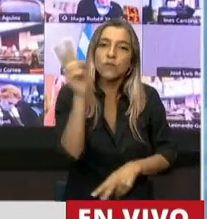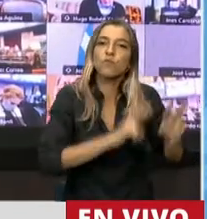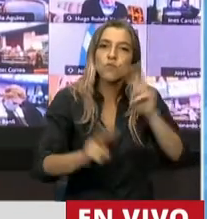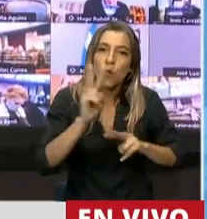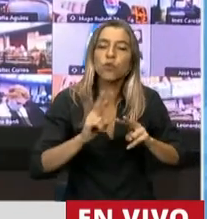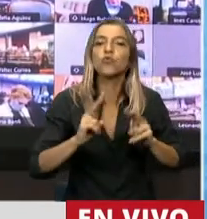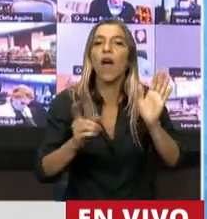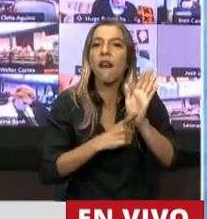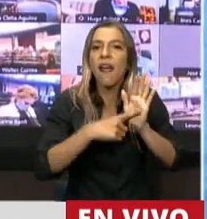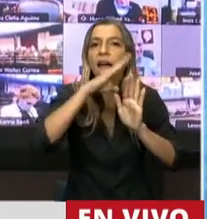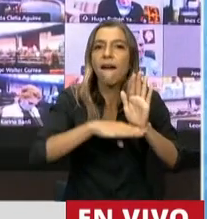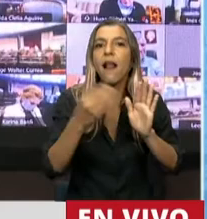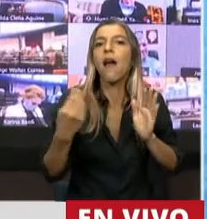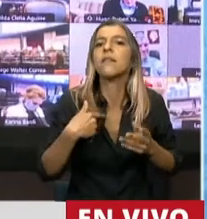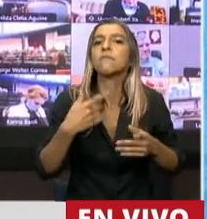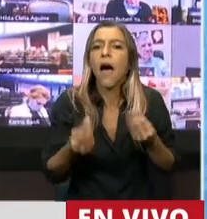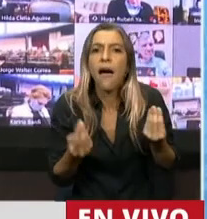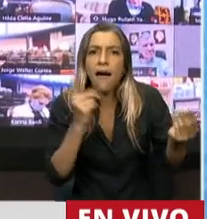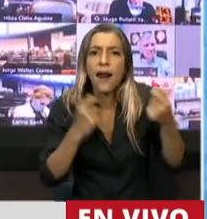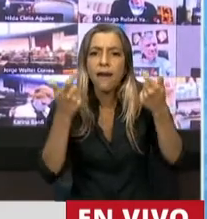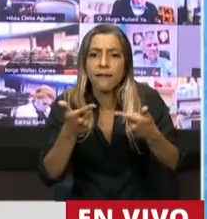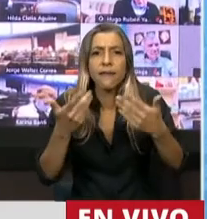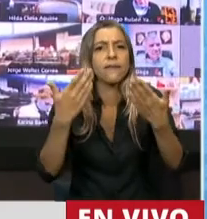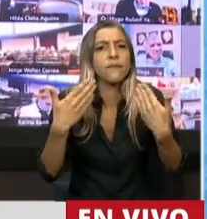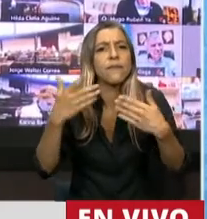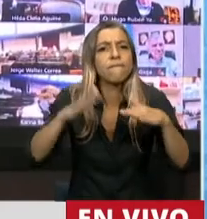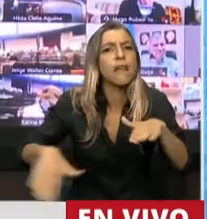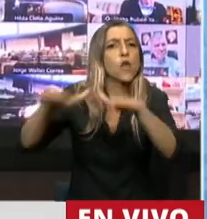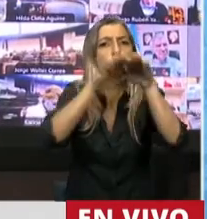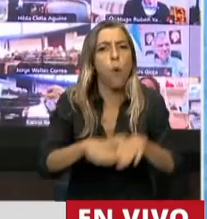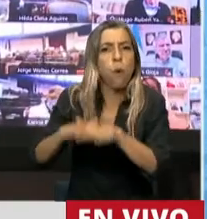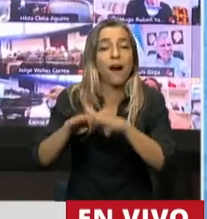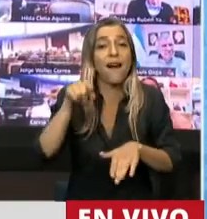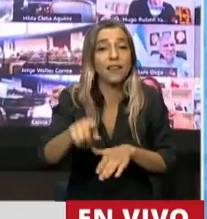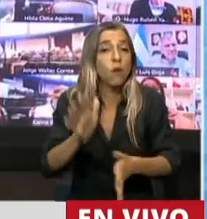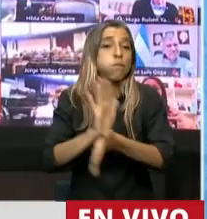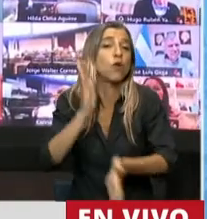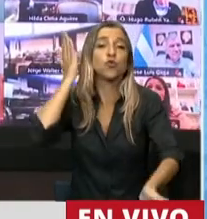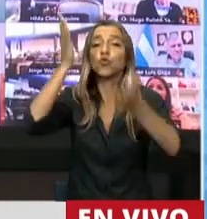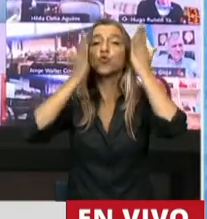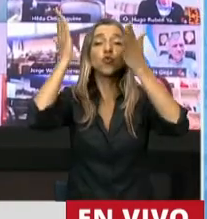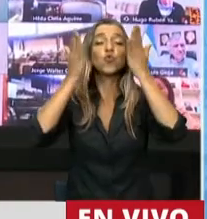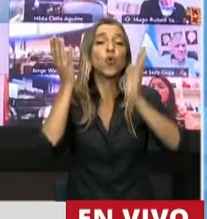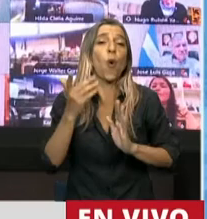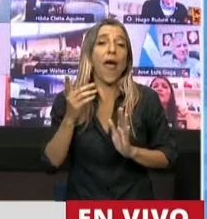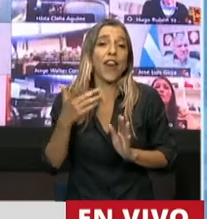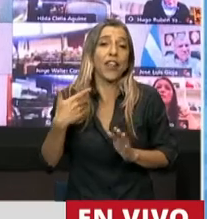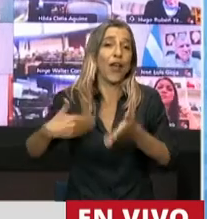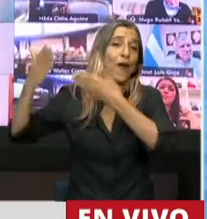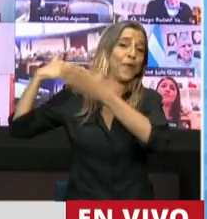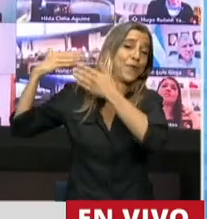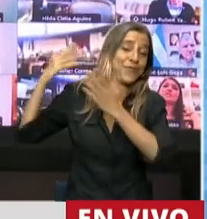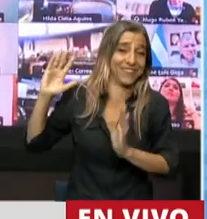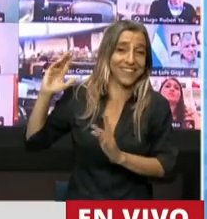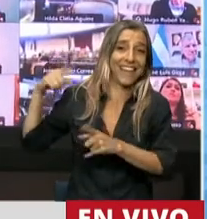ciudadanos argentinos tengan más o menos las mismas posibilidades, que es el sueño de nuestros padres fundadores al constituir esta República